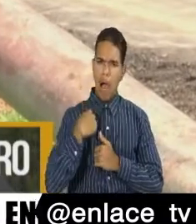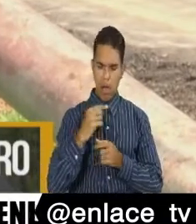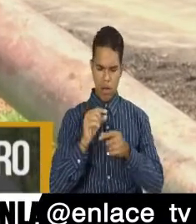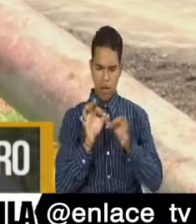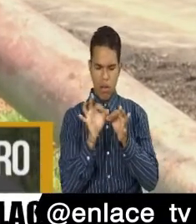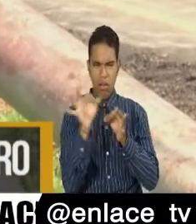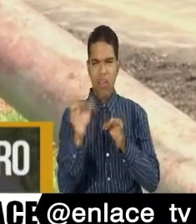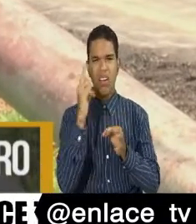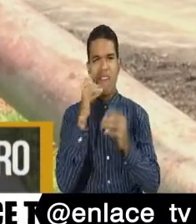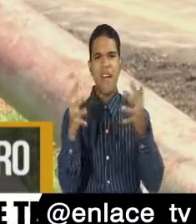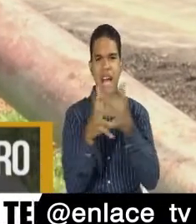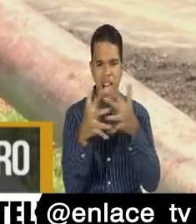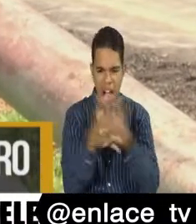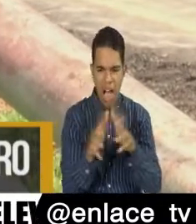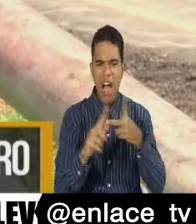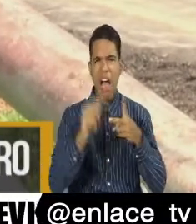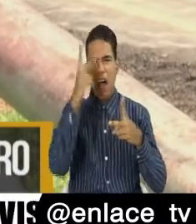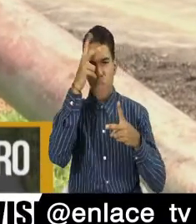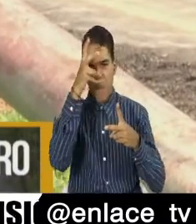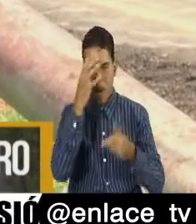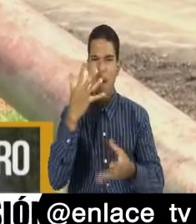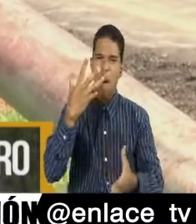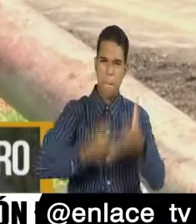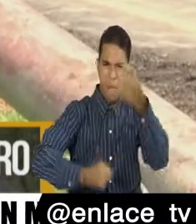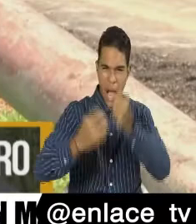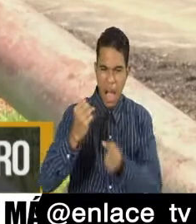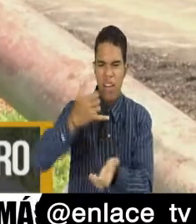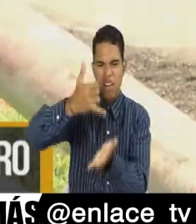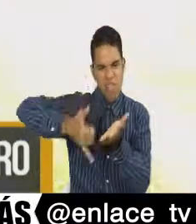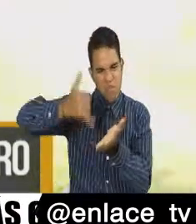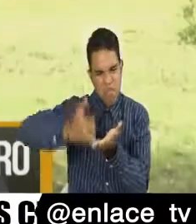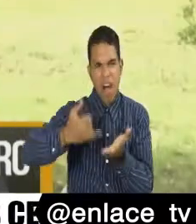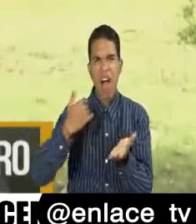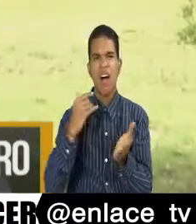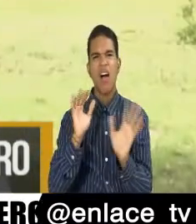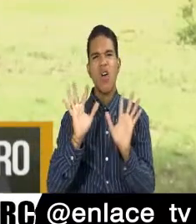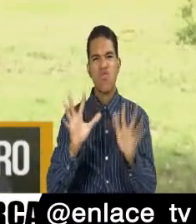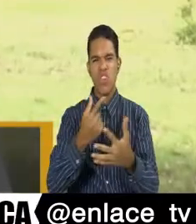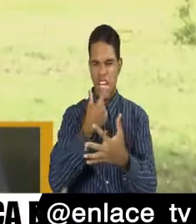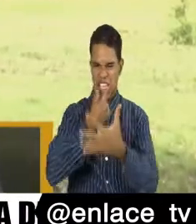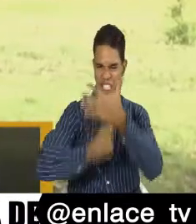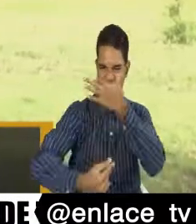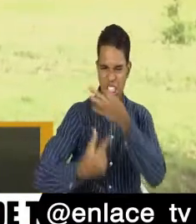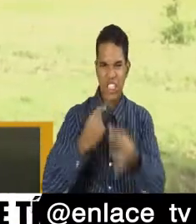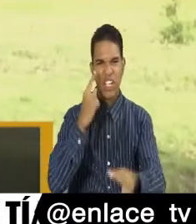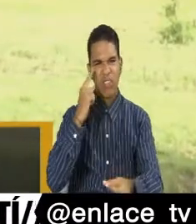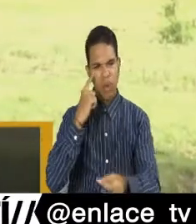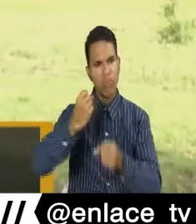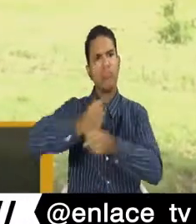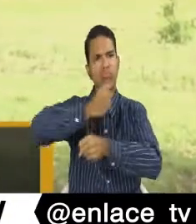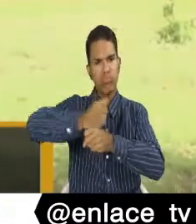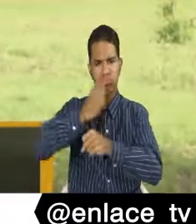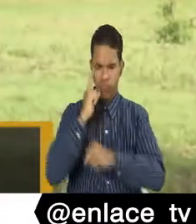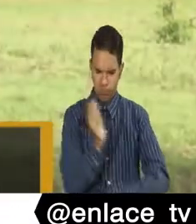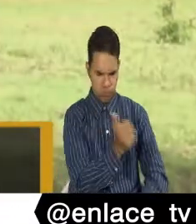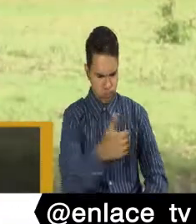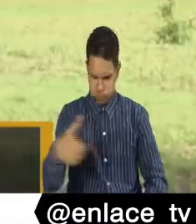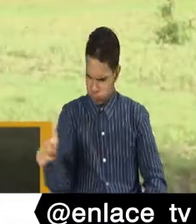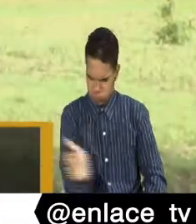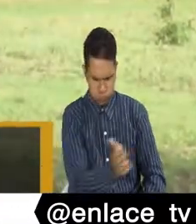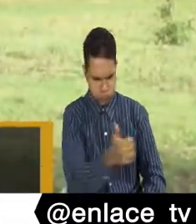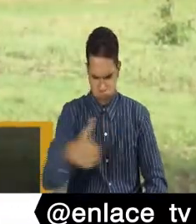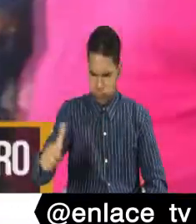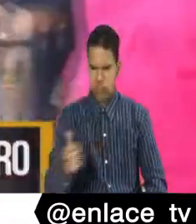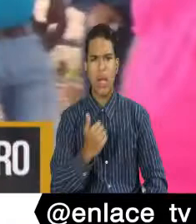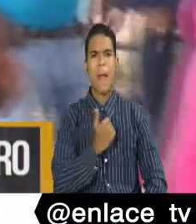arroceras, ganaderas, producen leche, producen queso, arroz. Pues es maravilloso porque ya podemos transportar todos nuestros productos a través de